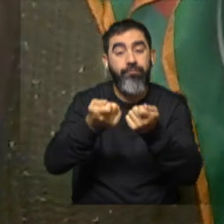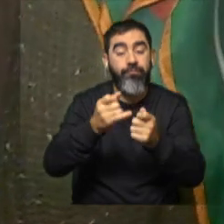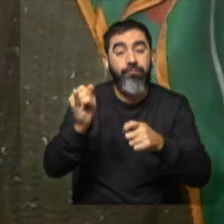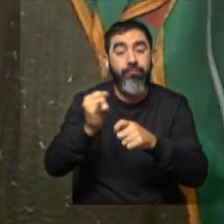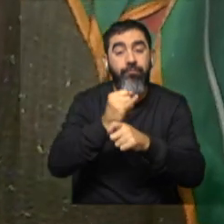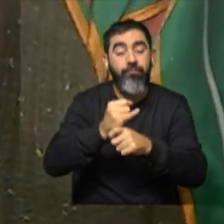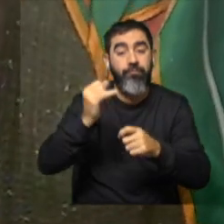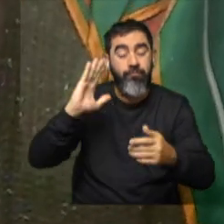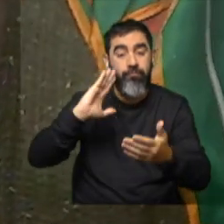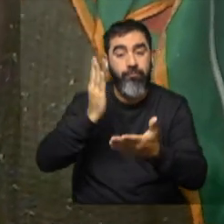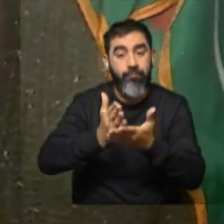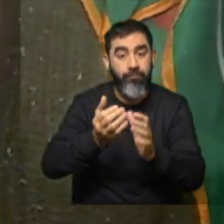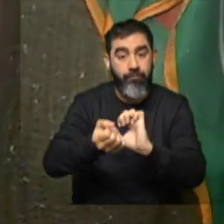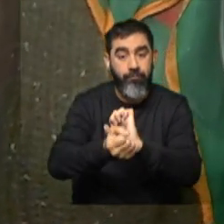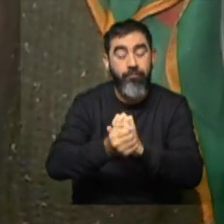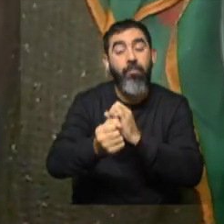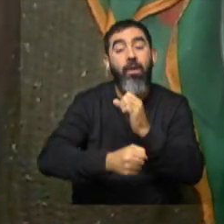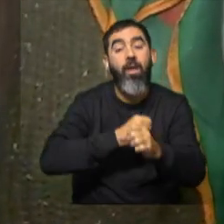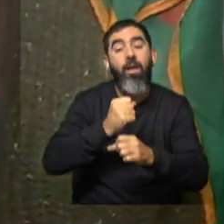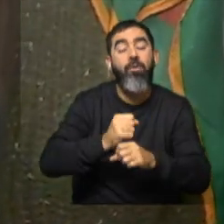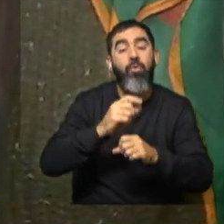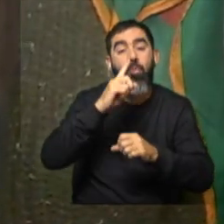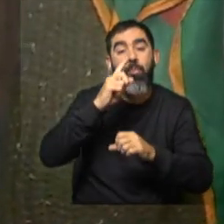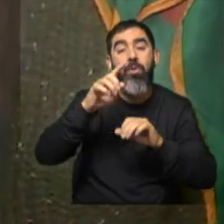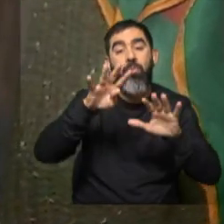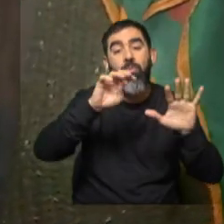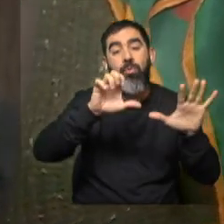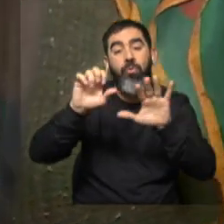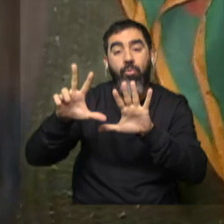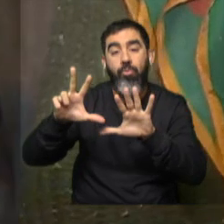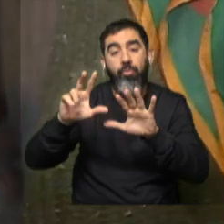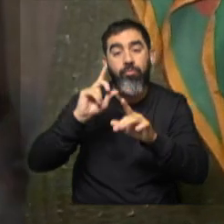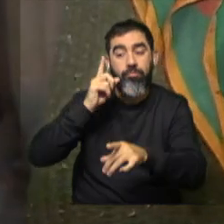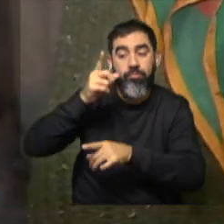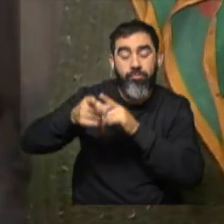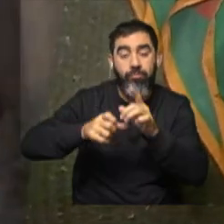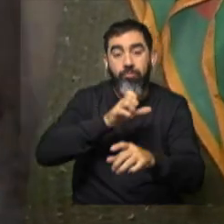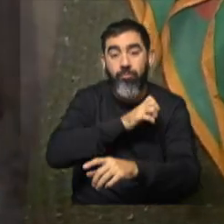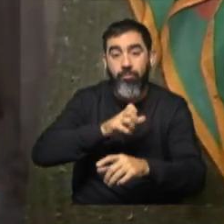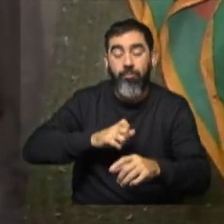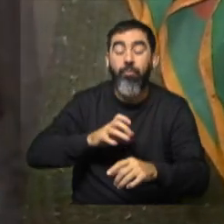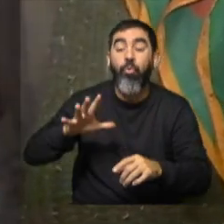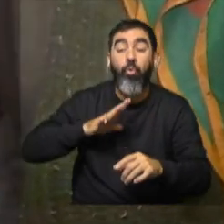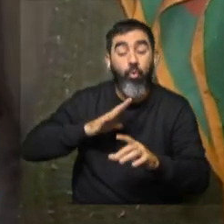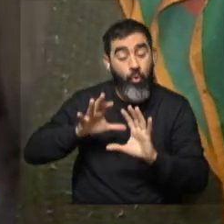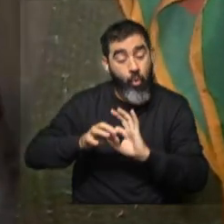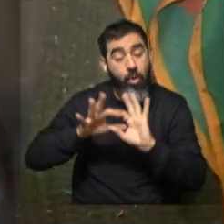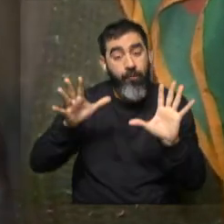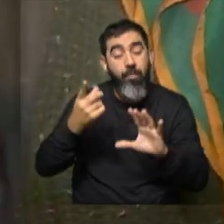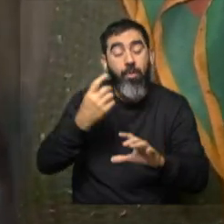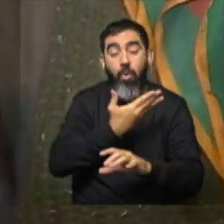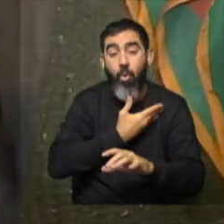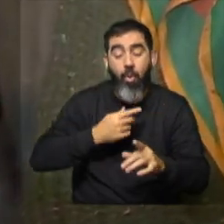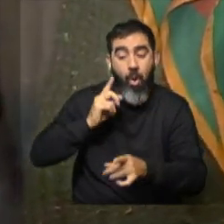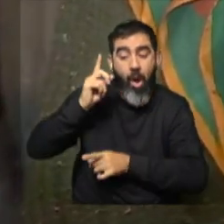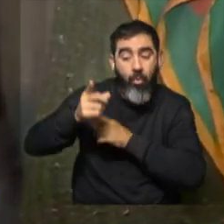Instituto de Penales. Y en el año 68, durante el autoritarismo de Estado, no todavía en democracia, pero un gobierno